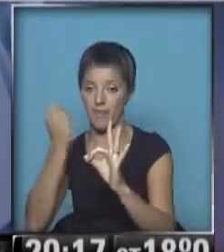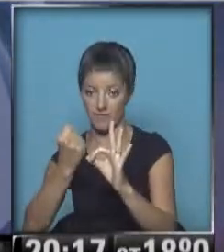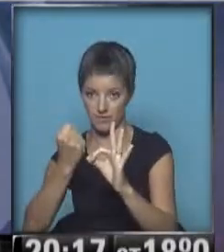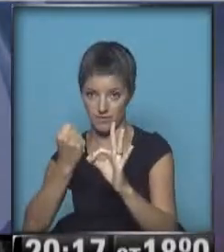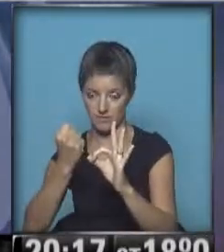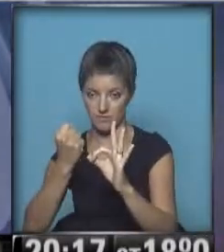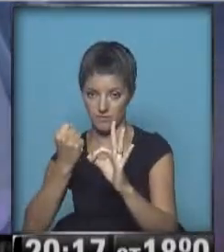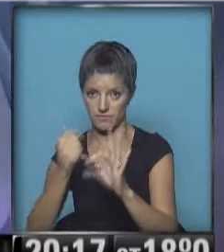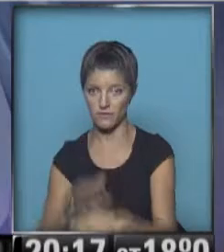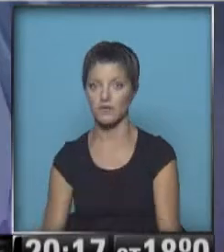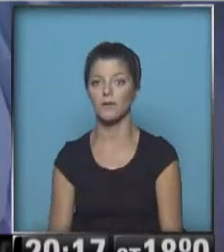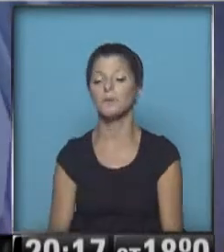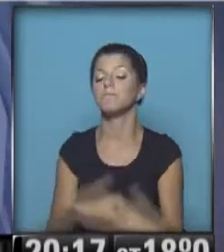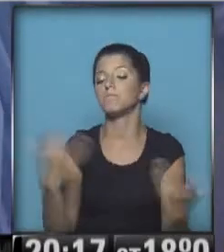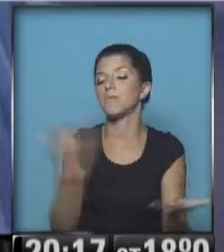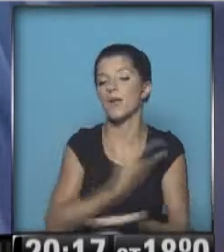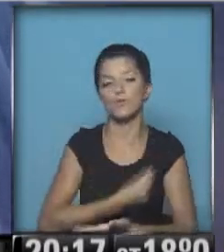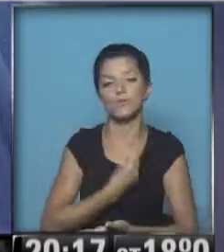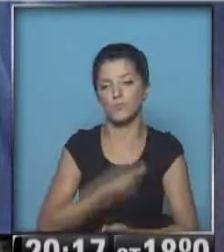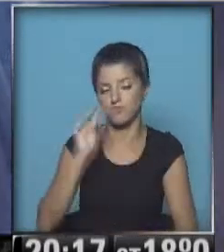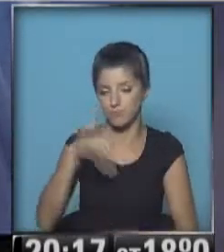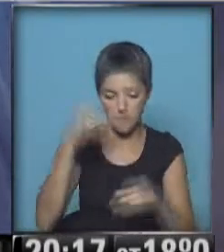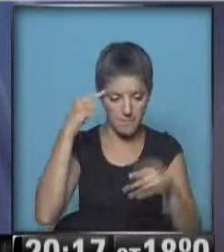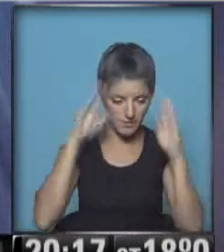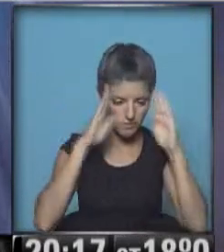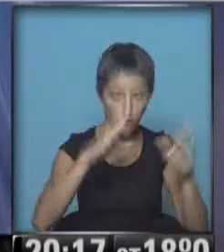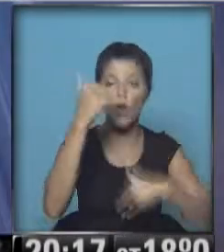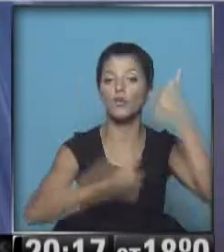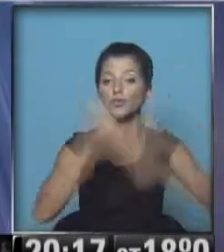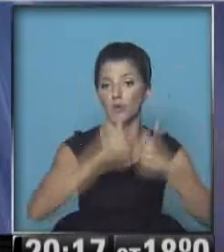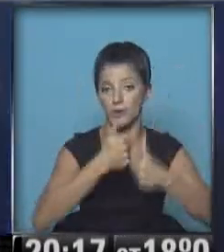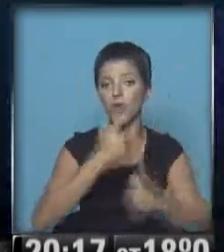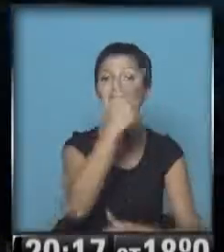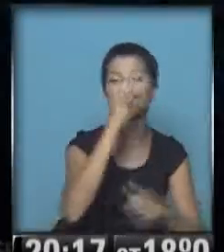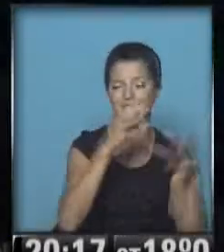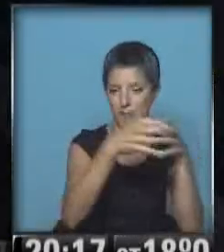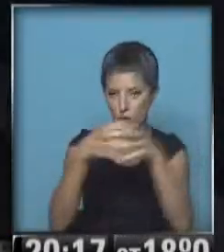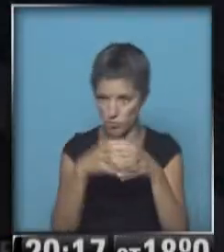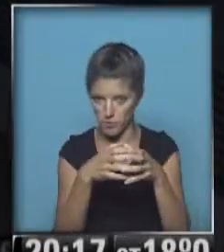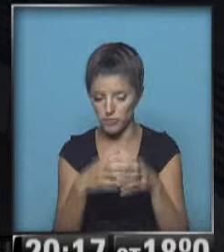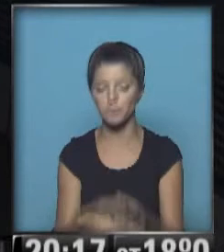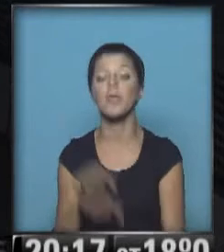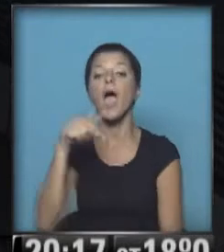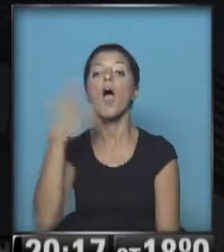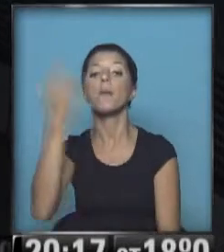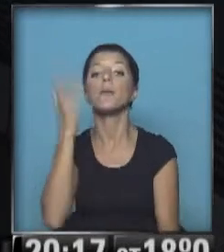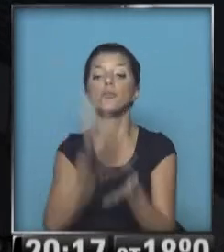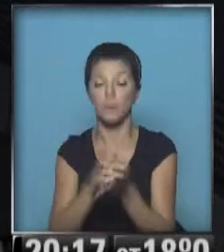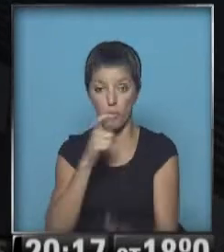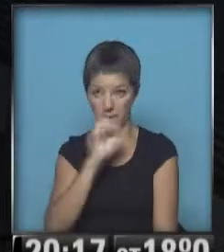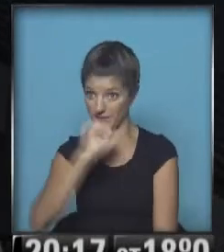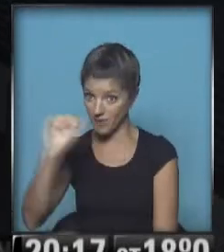que el Globo piense un poco en el torneo de 30. Y hablamos de la Copa